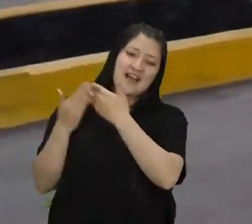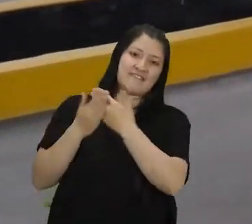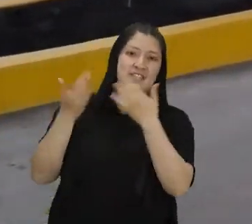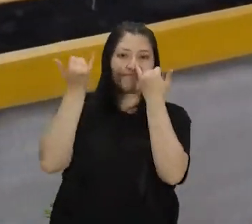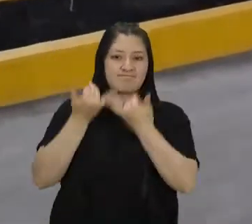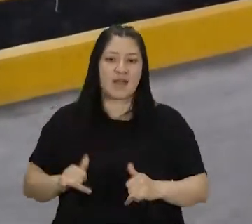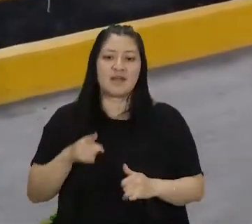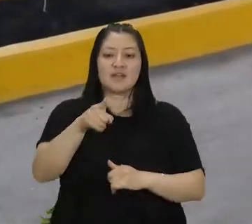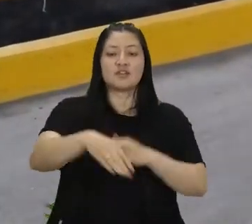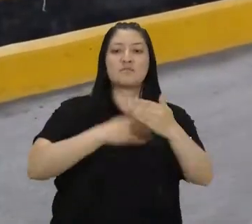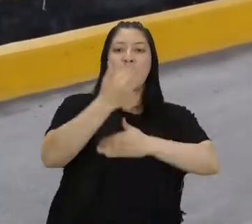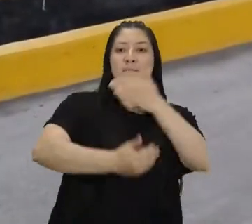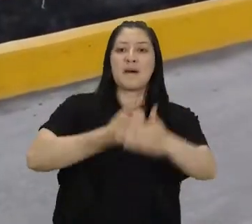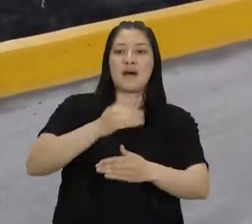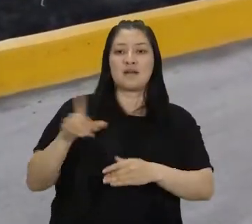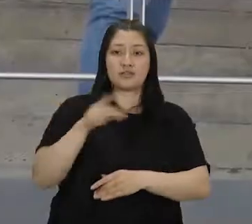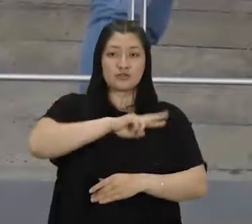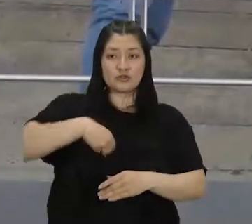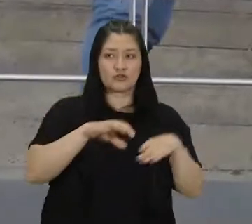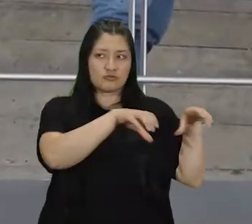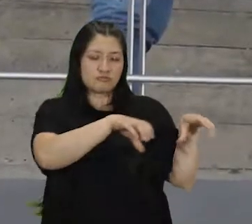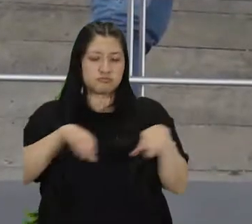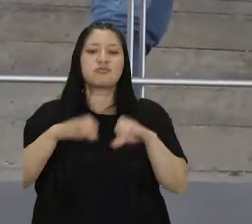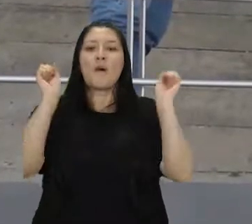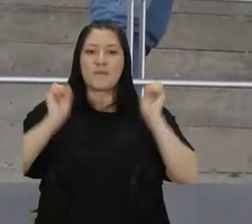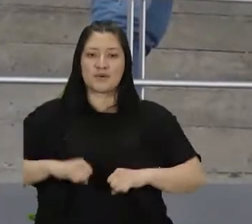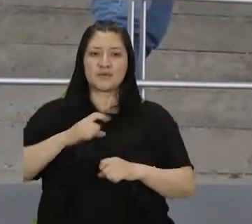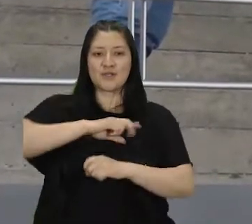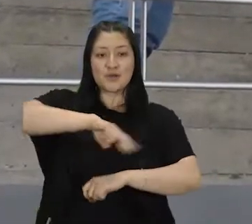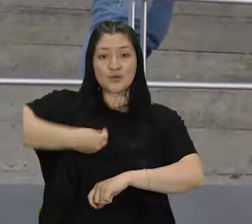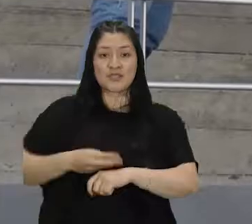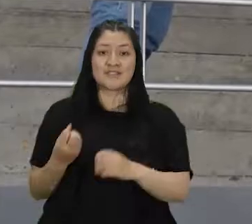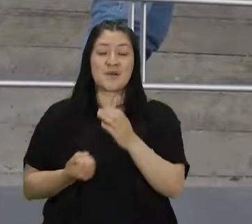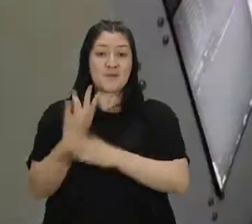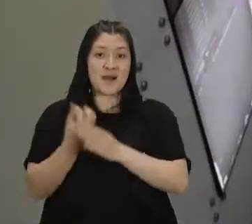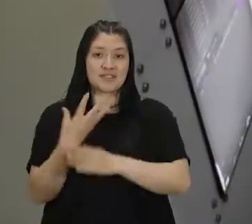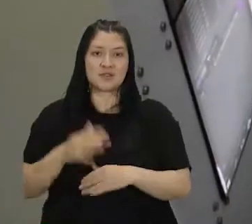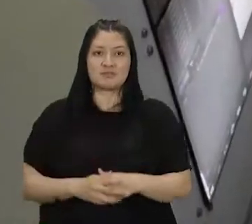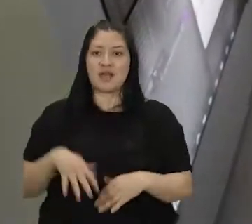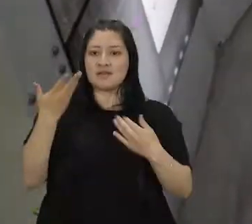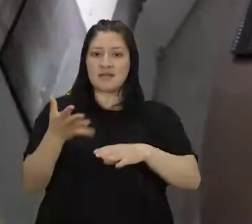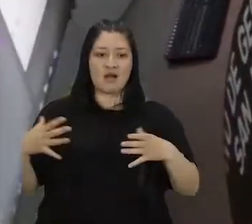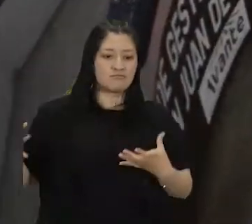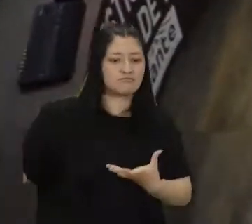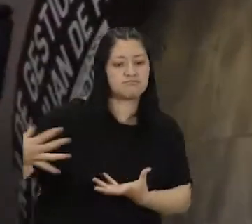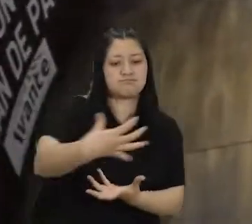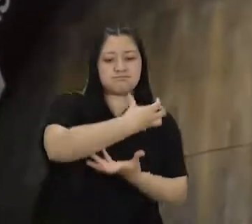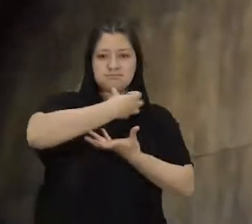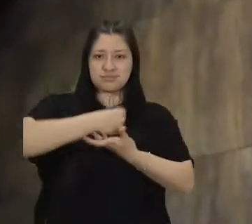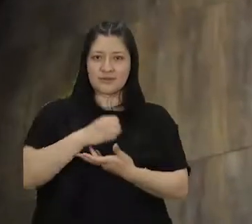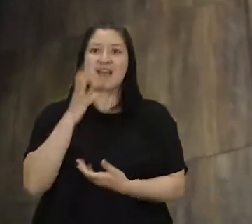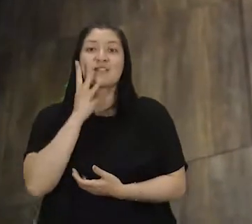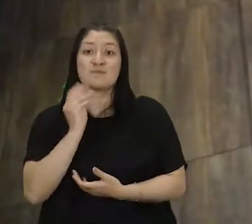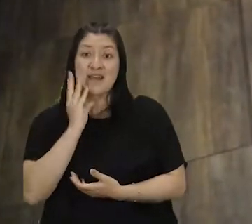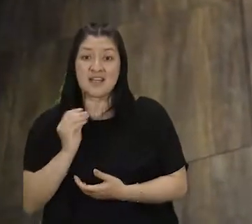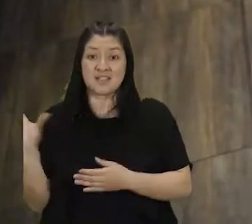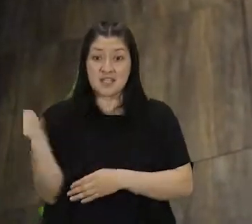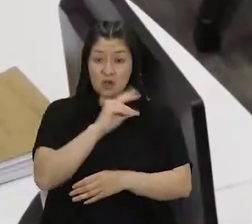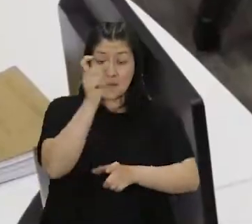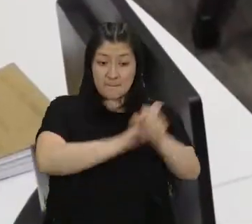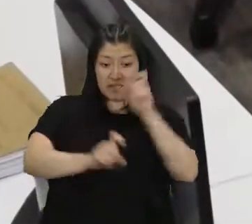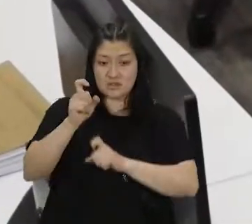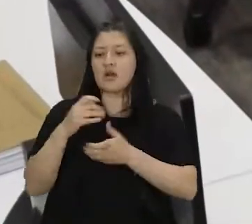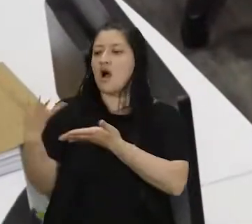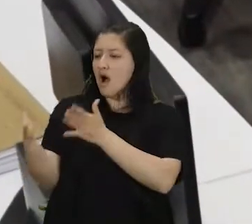de infraestructura, obras de edificaciones, para la puesta en operación del sistema en nuestra ciudad. Recogido la experiencia que tienen tanto el